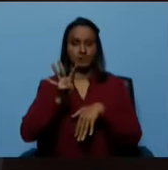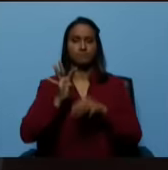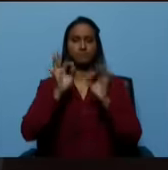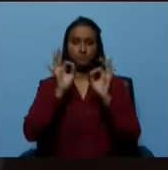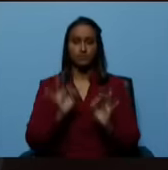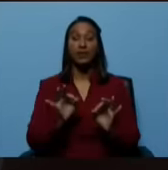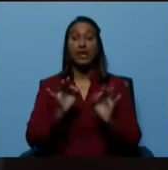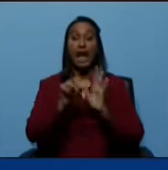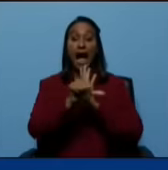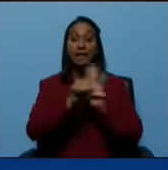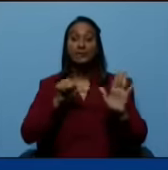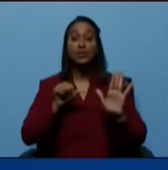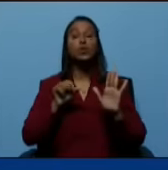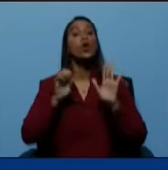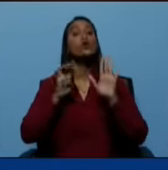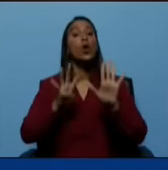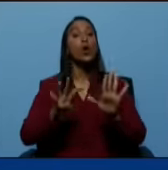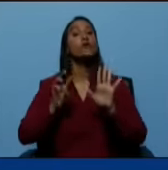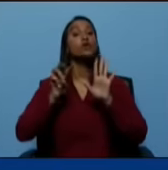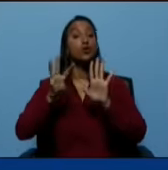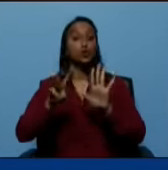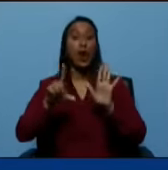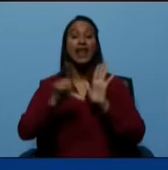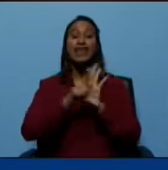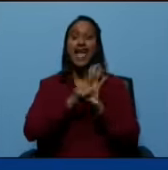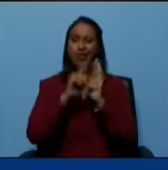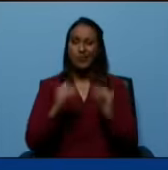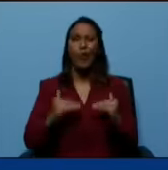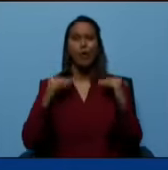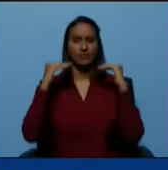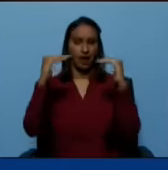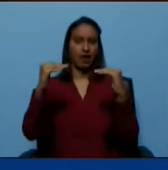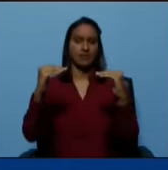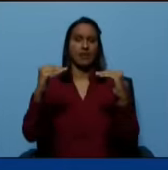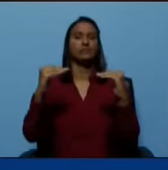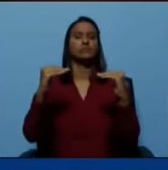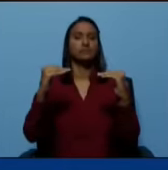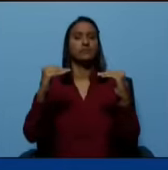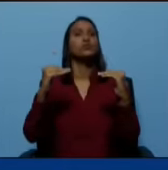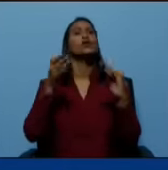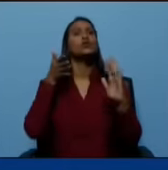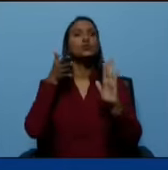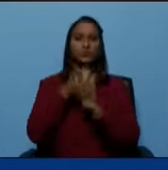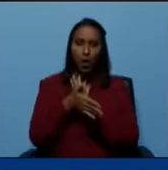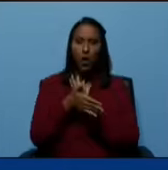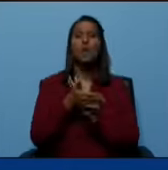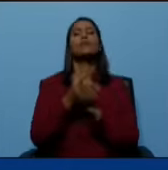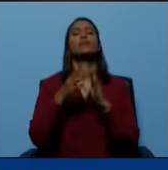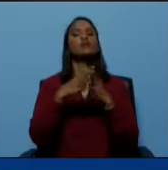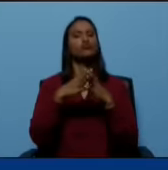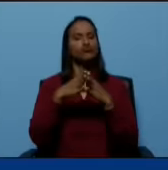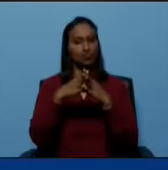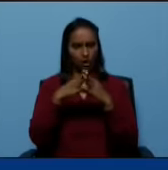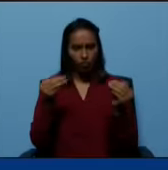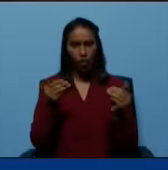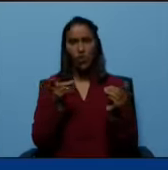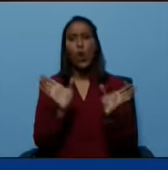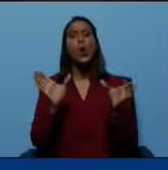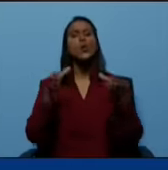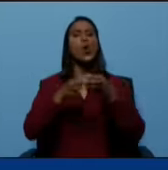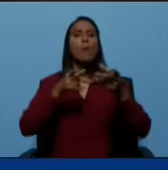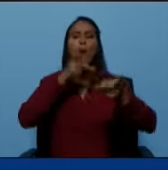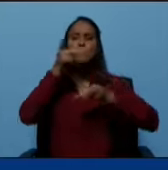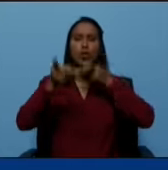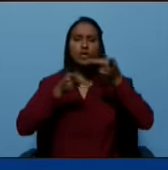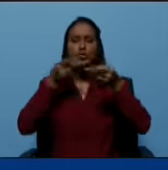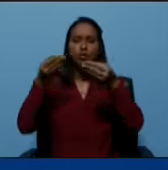artículo 98 de la referida Ley Orgánica, a los fines de recibir los instrumentos electorales que se encuentren en posesión de las organizaciones políticas y